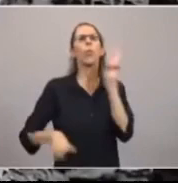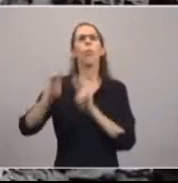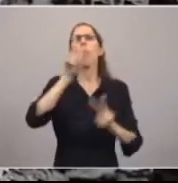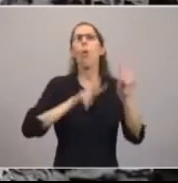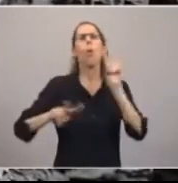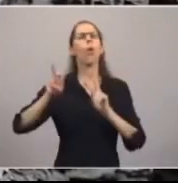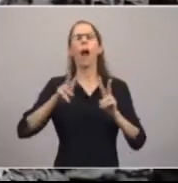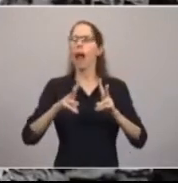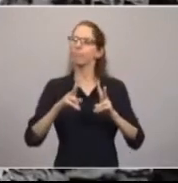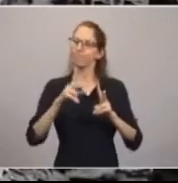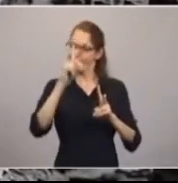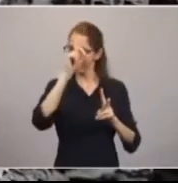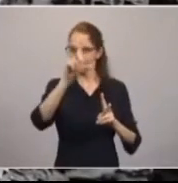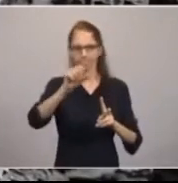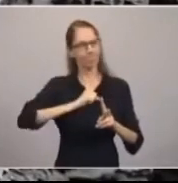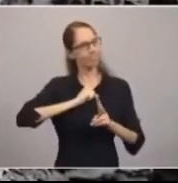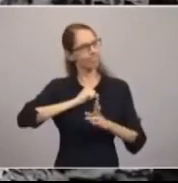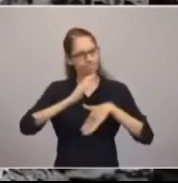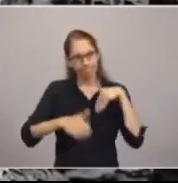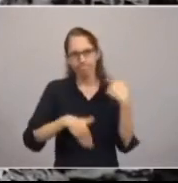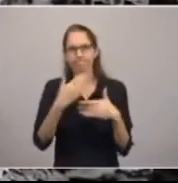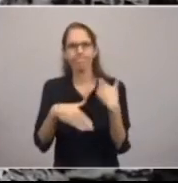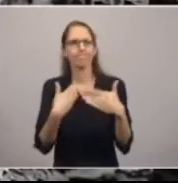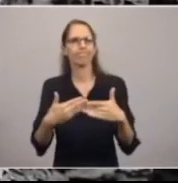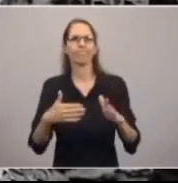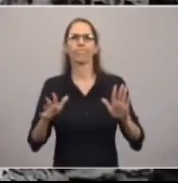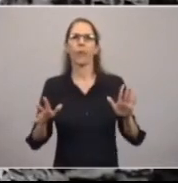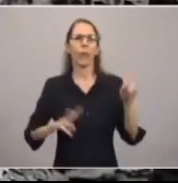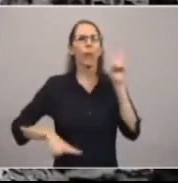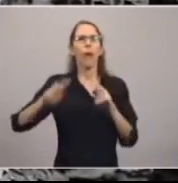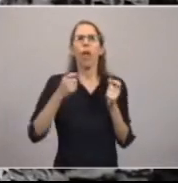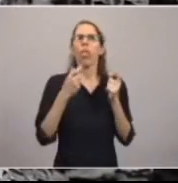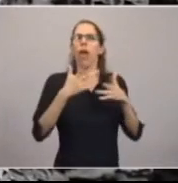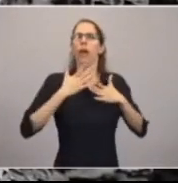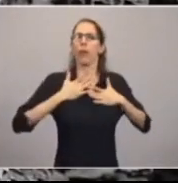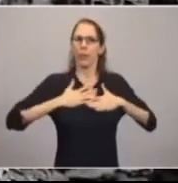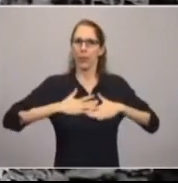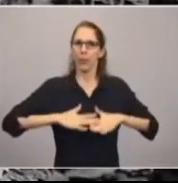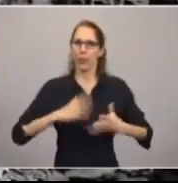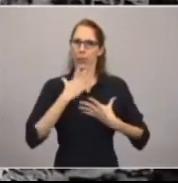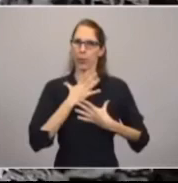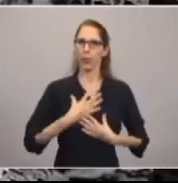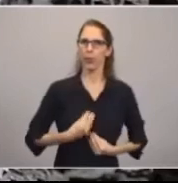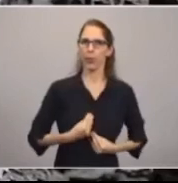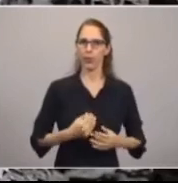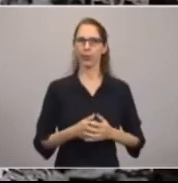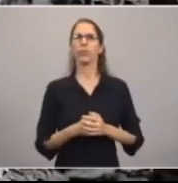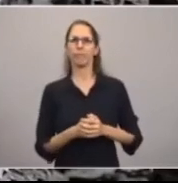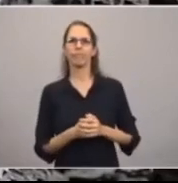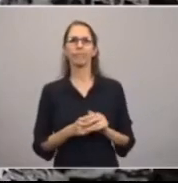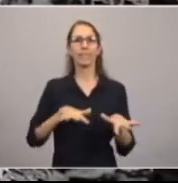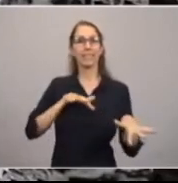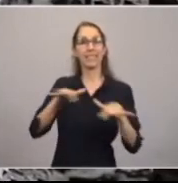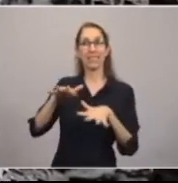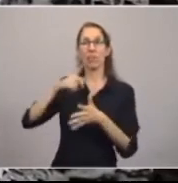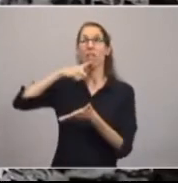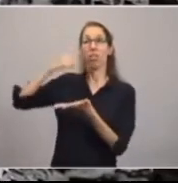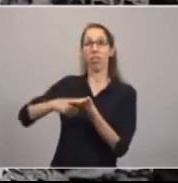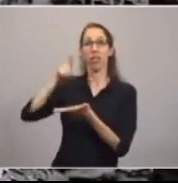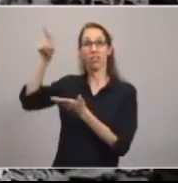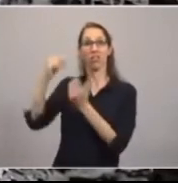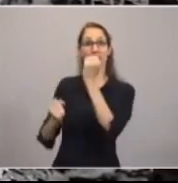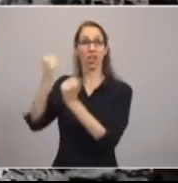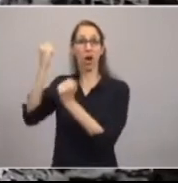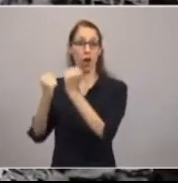para intentar atravesar y de esta manera aliviar lo más posible medidas económicas